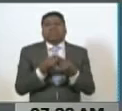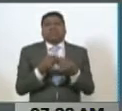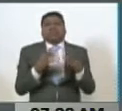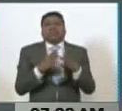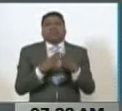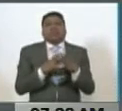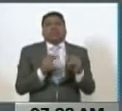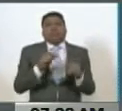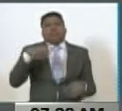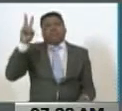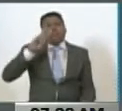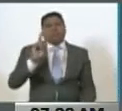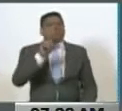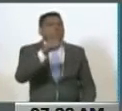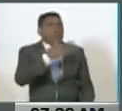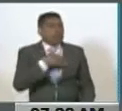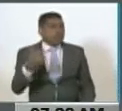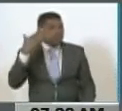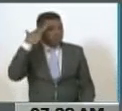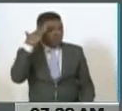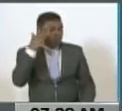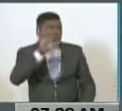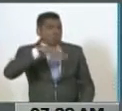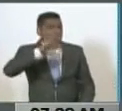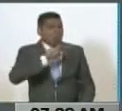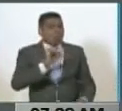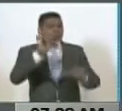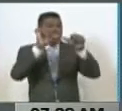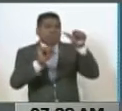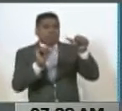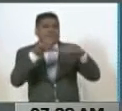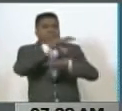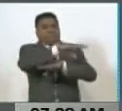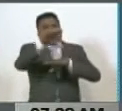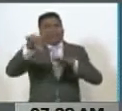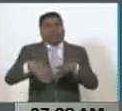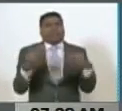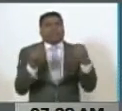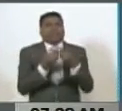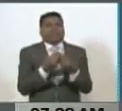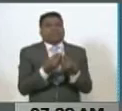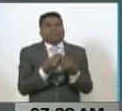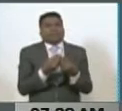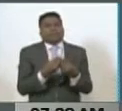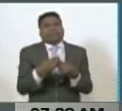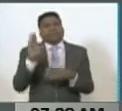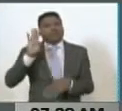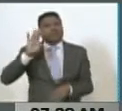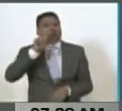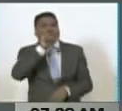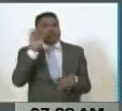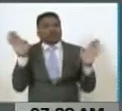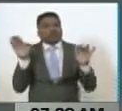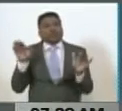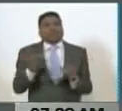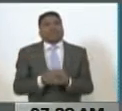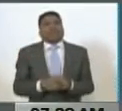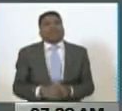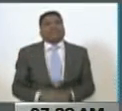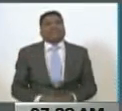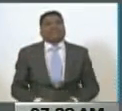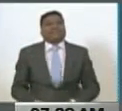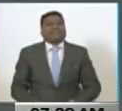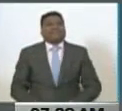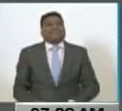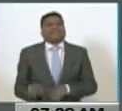país. Si usted quiere saber dónde se realizará en su estado, sígalos a través de la cuenta Twitter